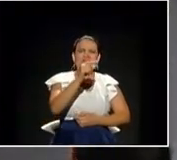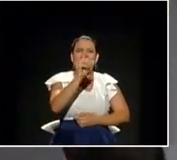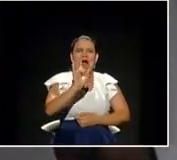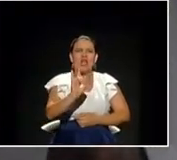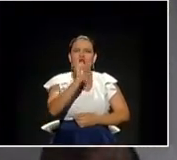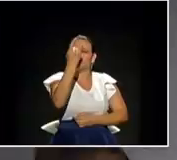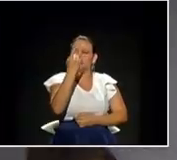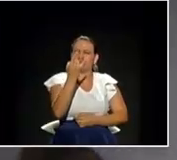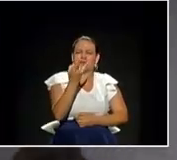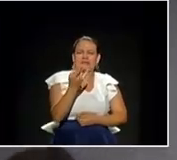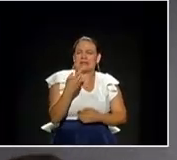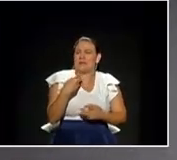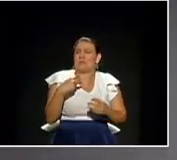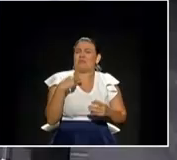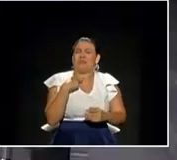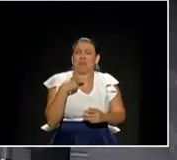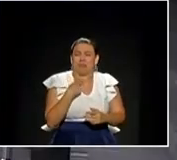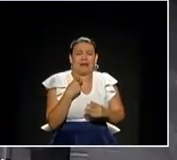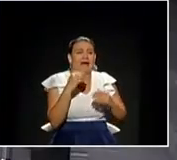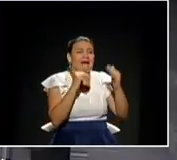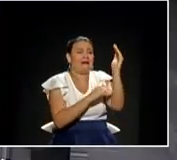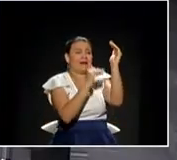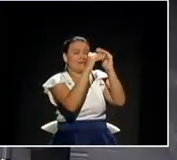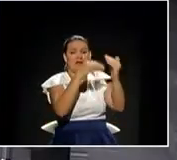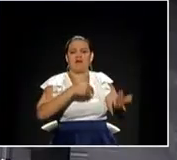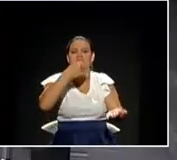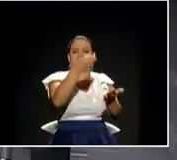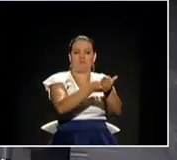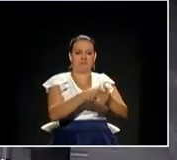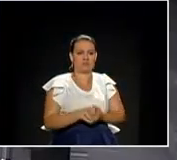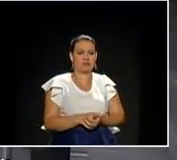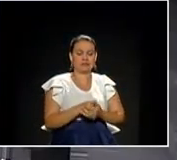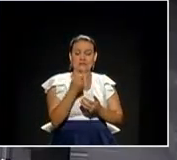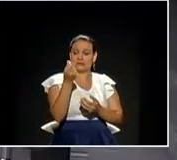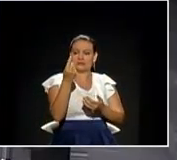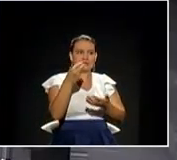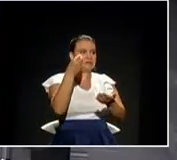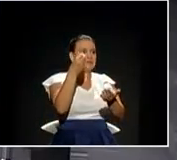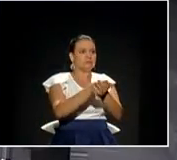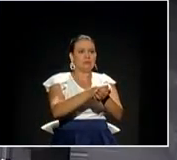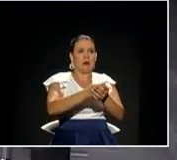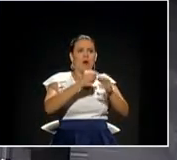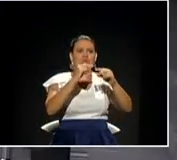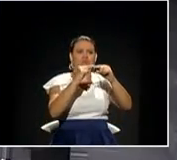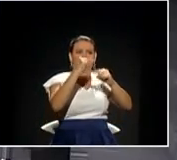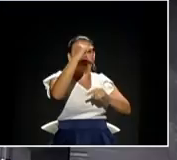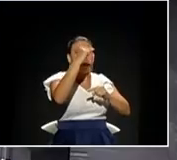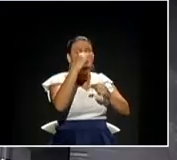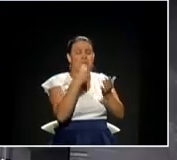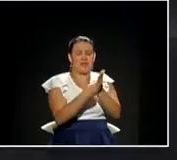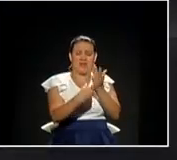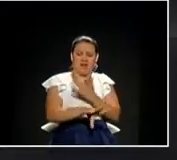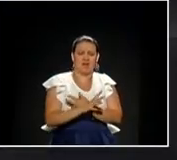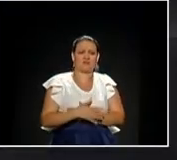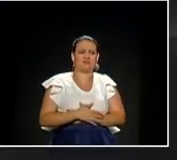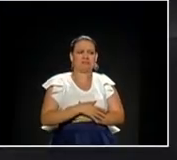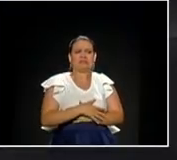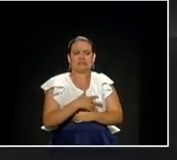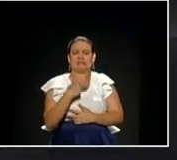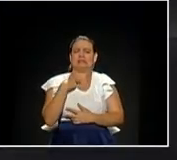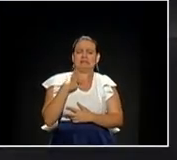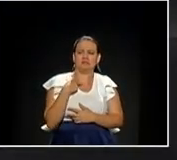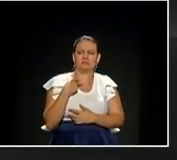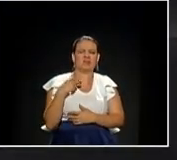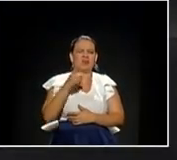cuota se meten en una casa les toca incluso pagar en algunos casos la implosión que vamos a hacer para ayudarle a sus ciudadanos haces que la normatividad el que